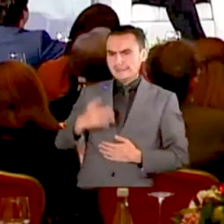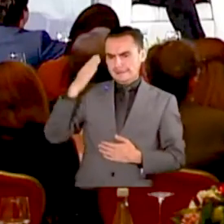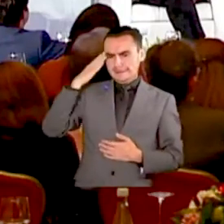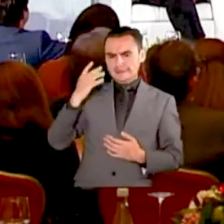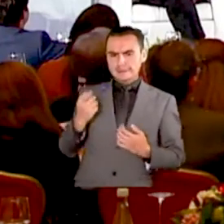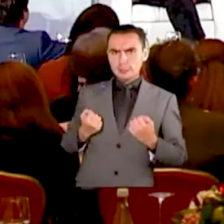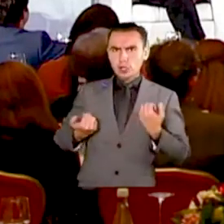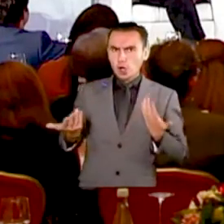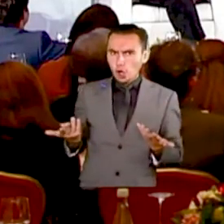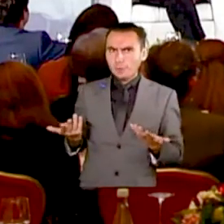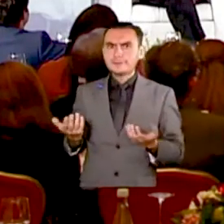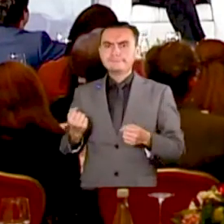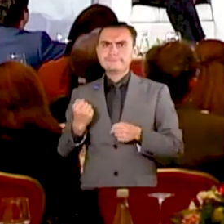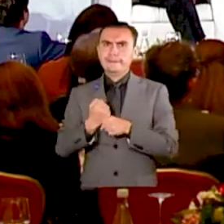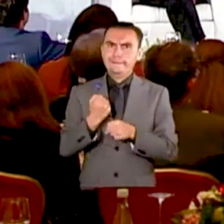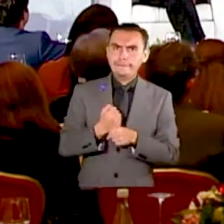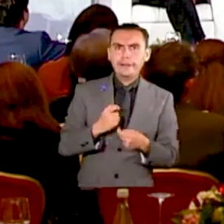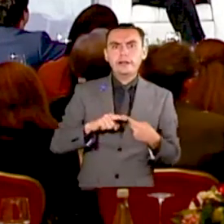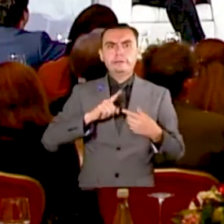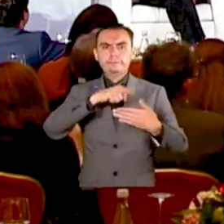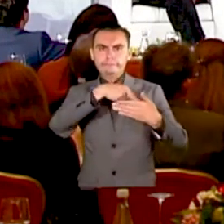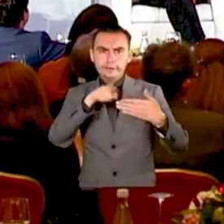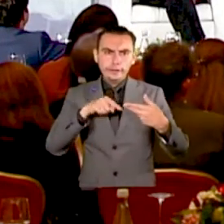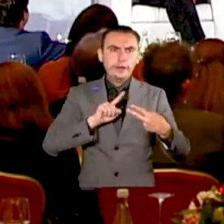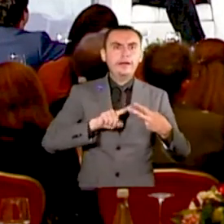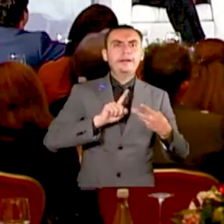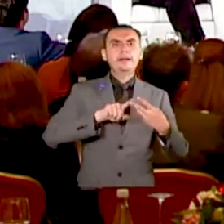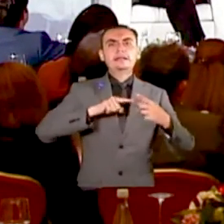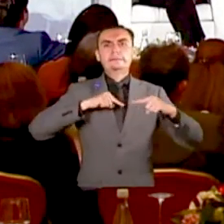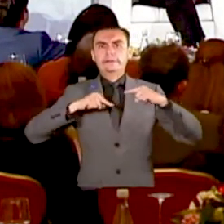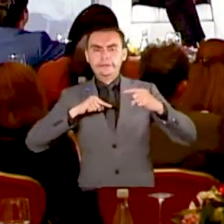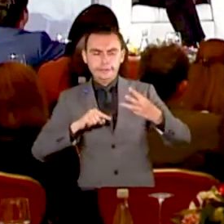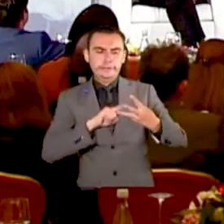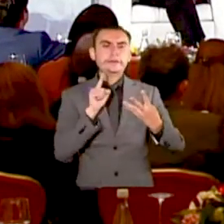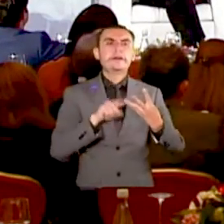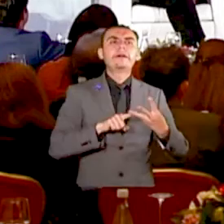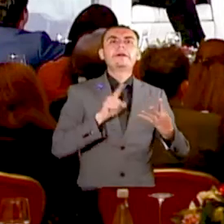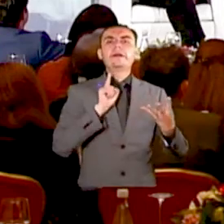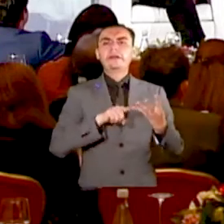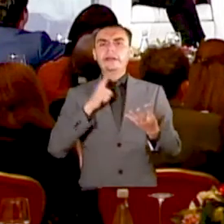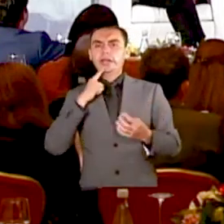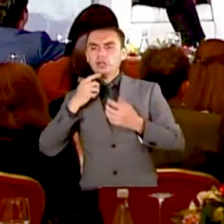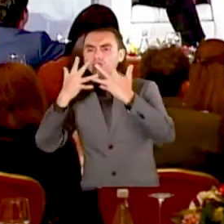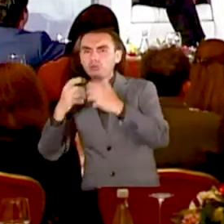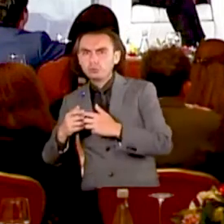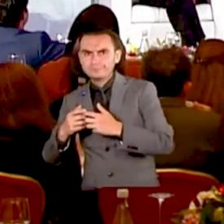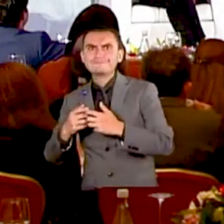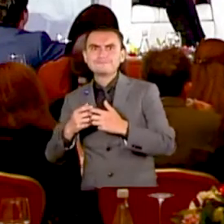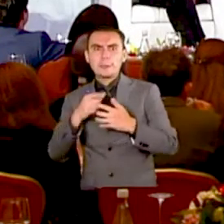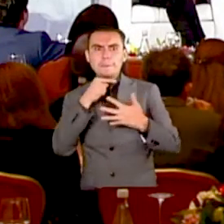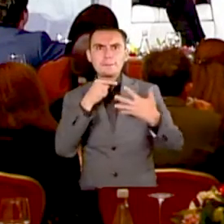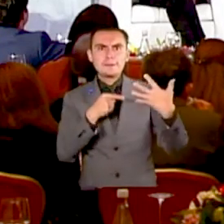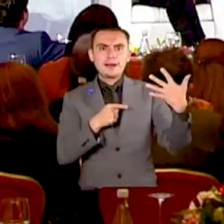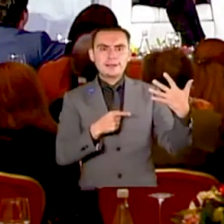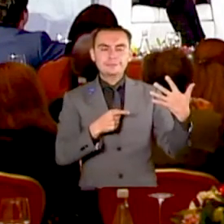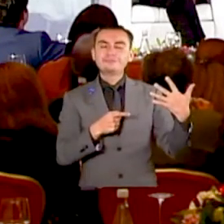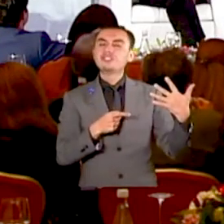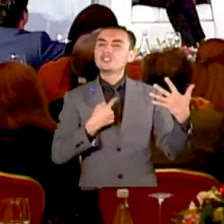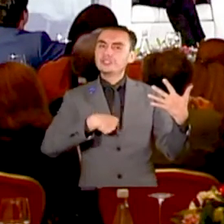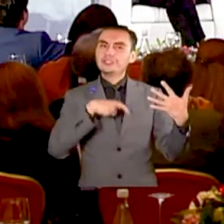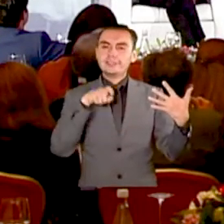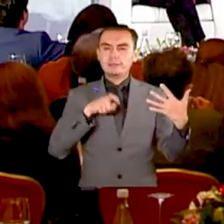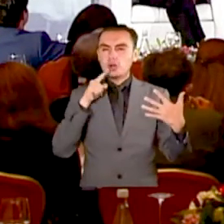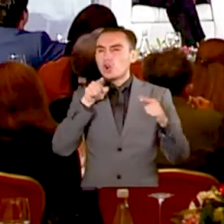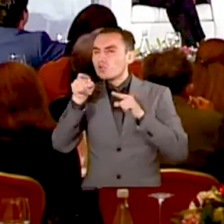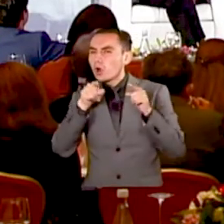actuaciones, contratación, licitación, manejo administrativo, manejo funcional, que nos obliga a priorizar y